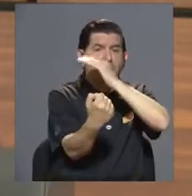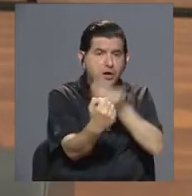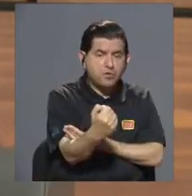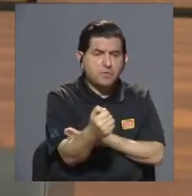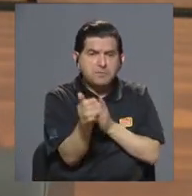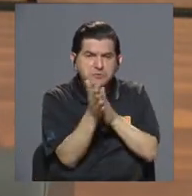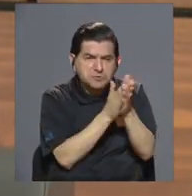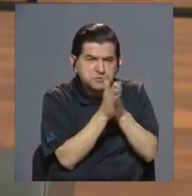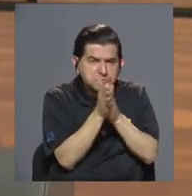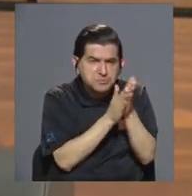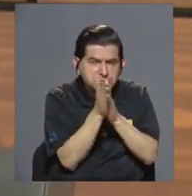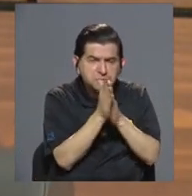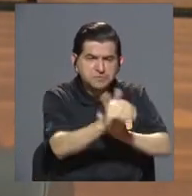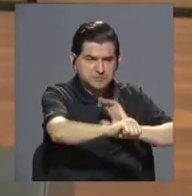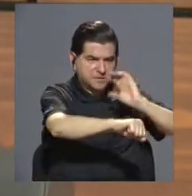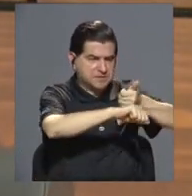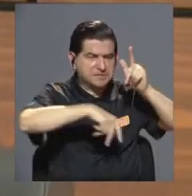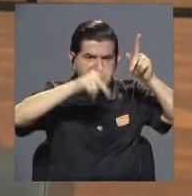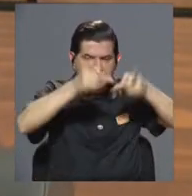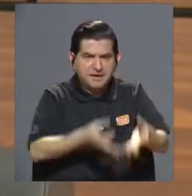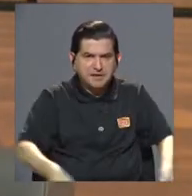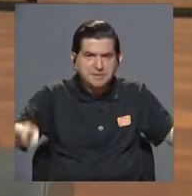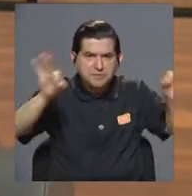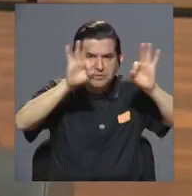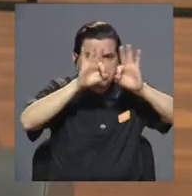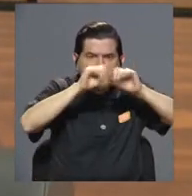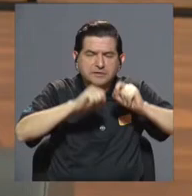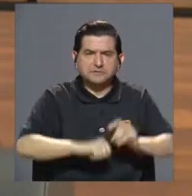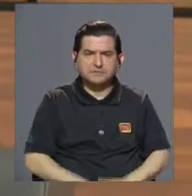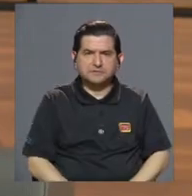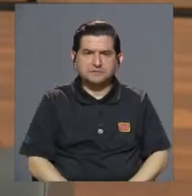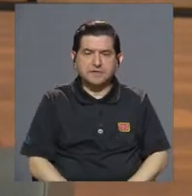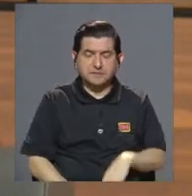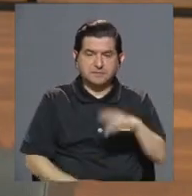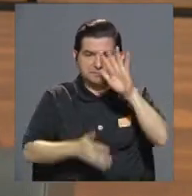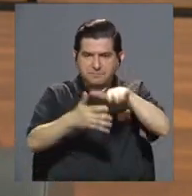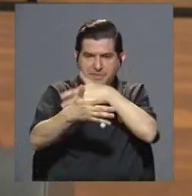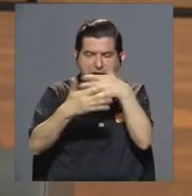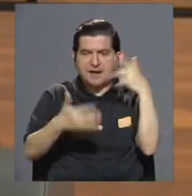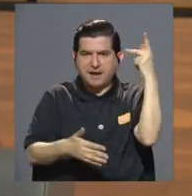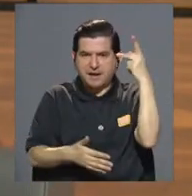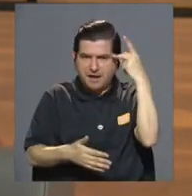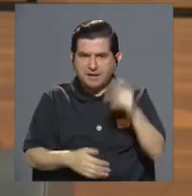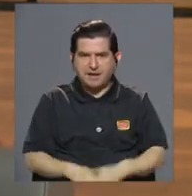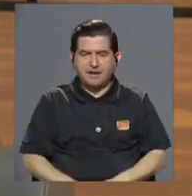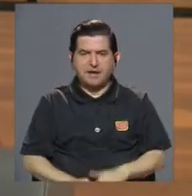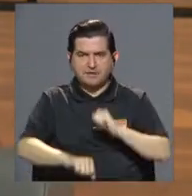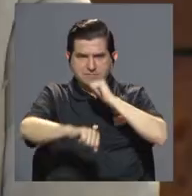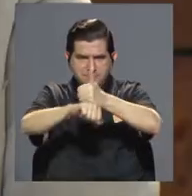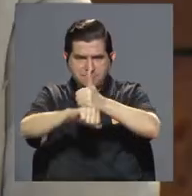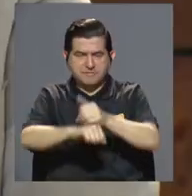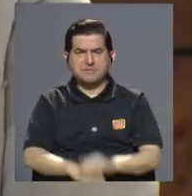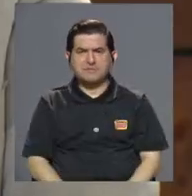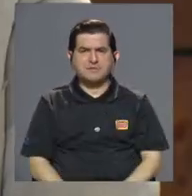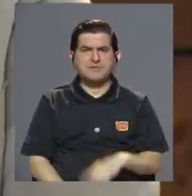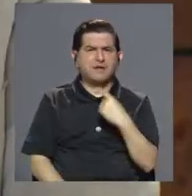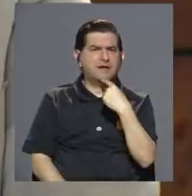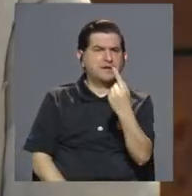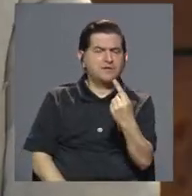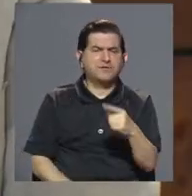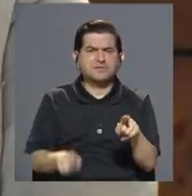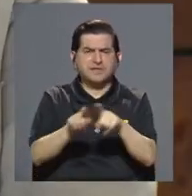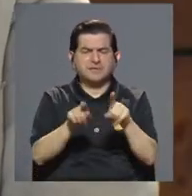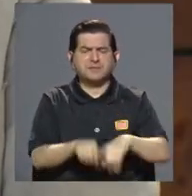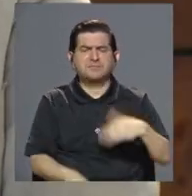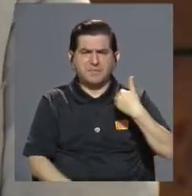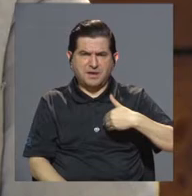se aprovechan de colocar a personas claves para colocar una agenda política. Eso me da miedo. Eso no lo decía Juan, el